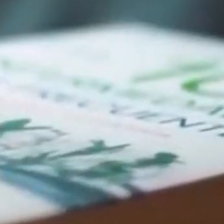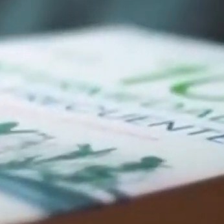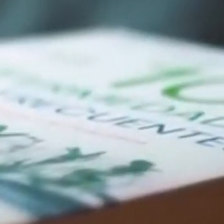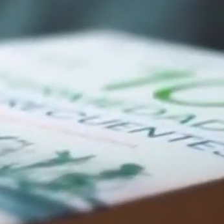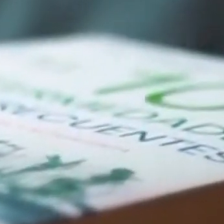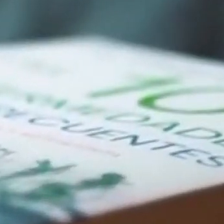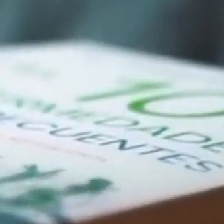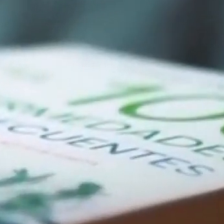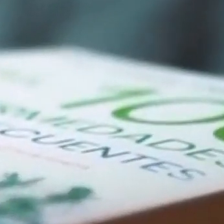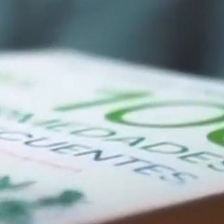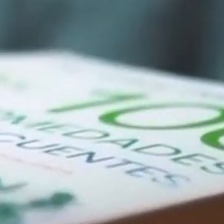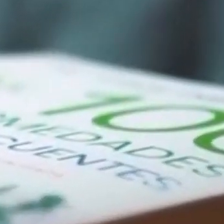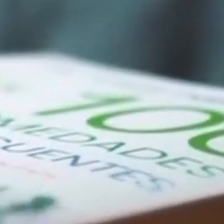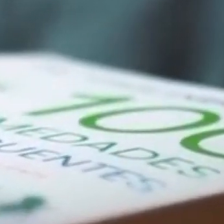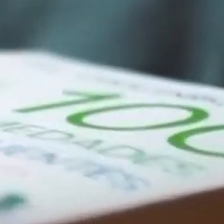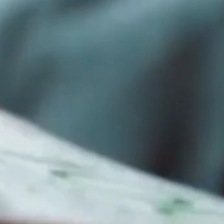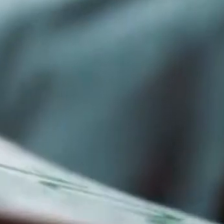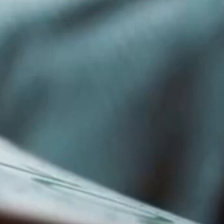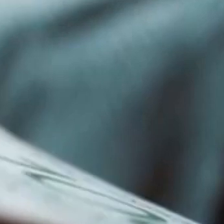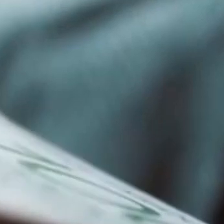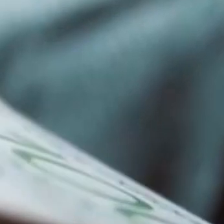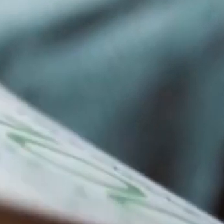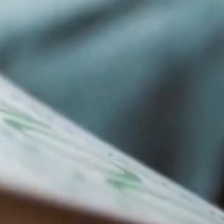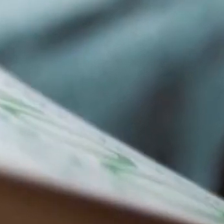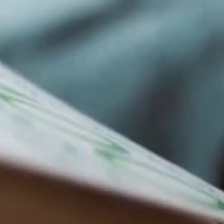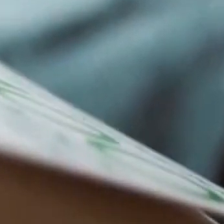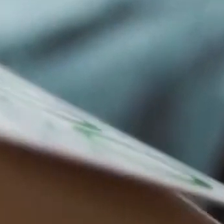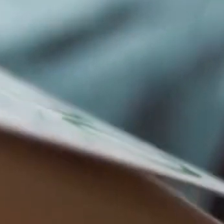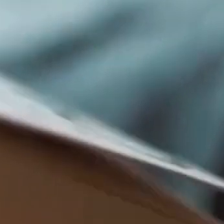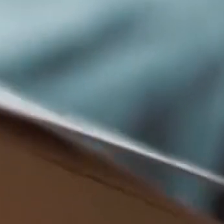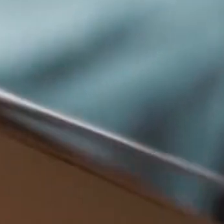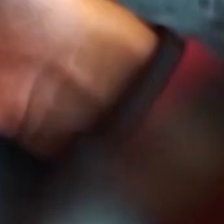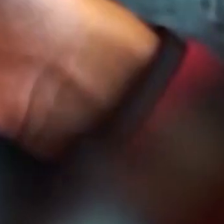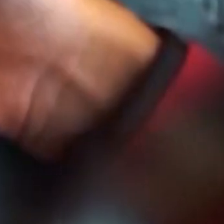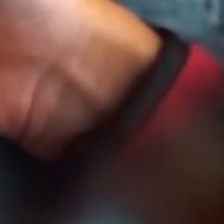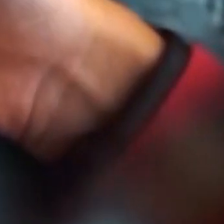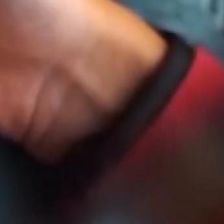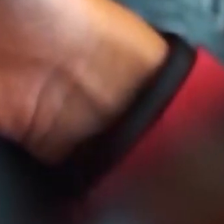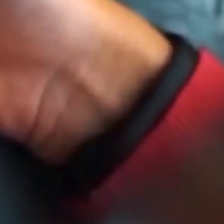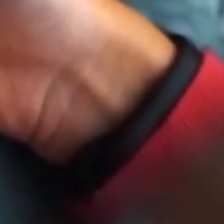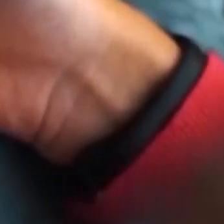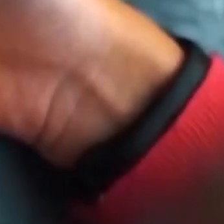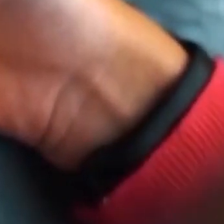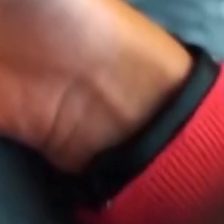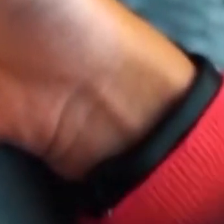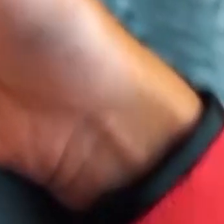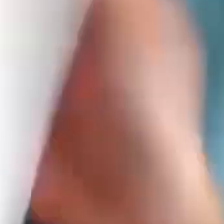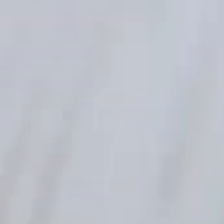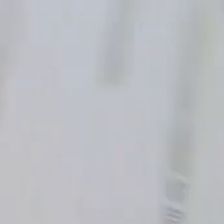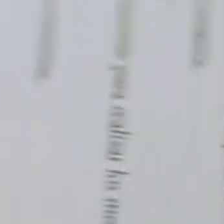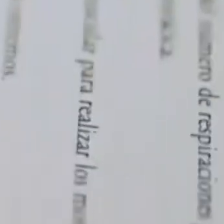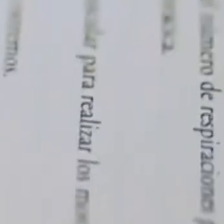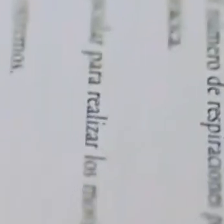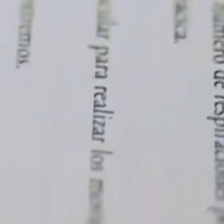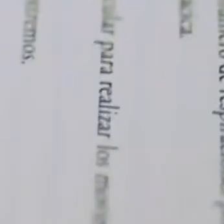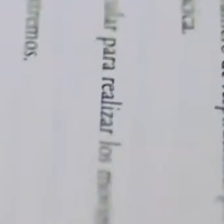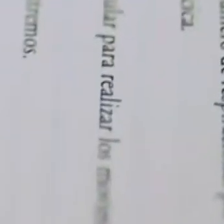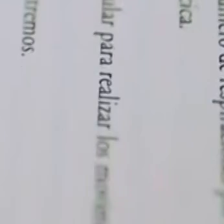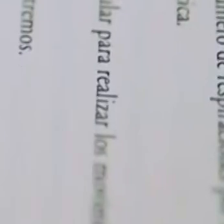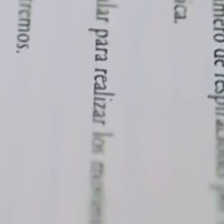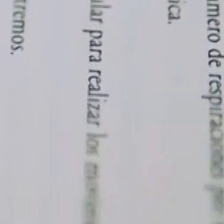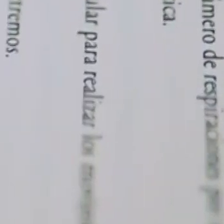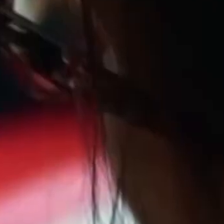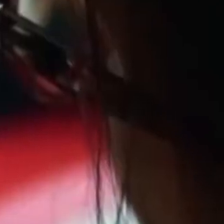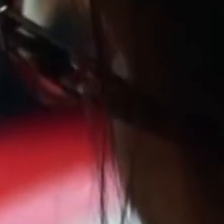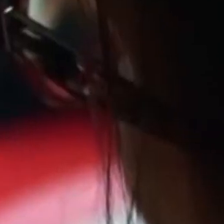Las 100 enfermedades más frecuentes y cómo hacer de la cocina una farmacia son dos libros en uno, que te ayudarán a entender el